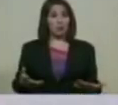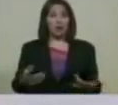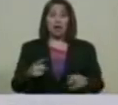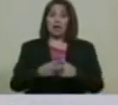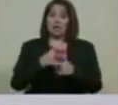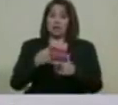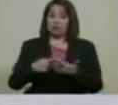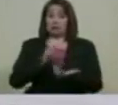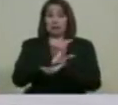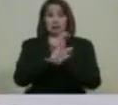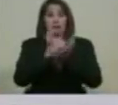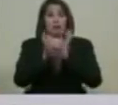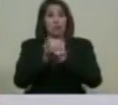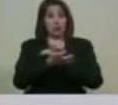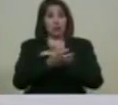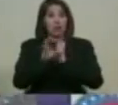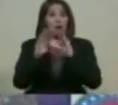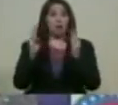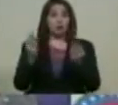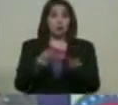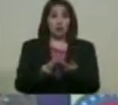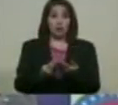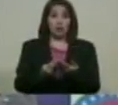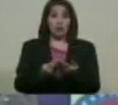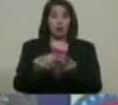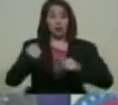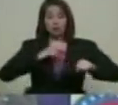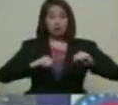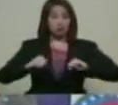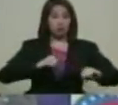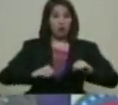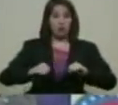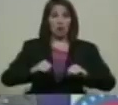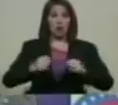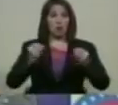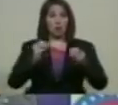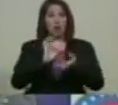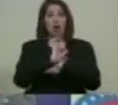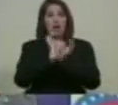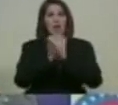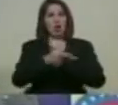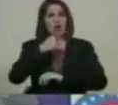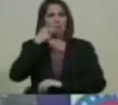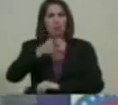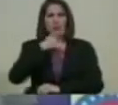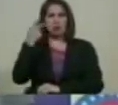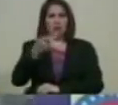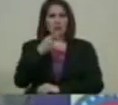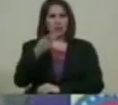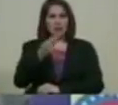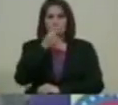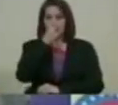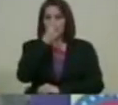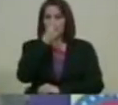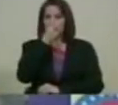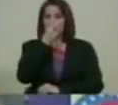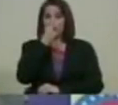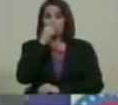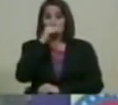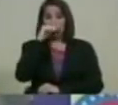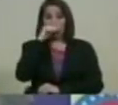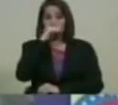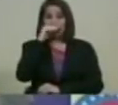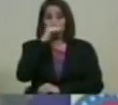geopolítica mundial, además, remueven las tensiones de la geopolítica regional y subregional.